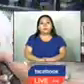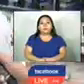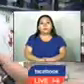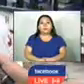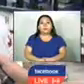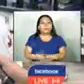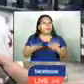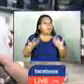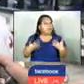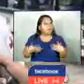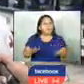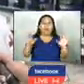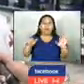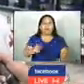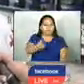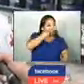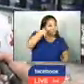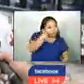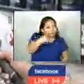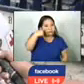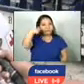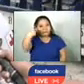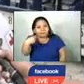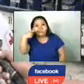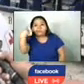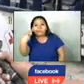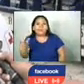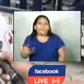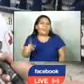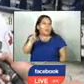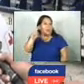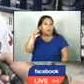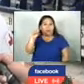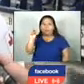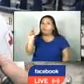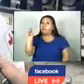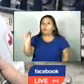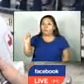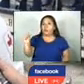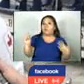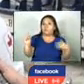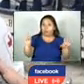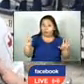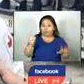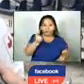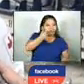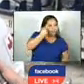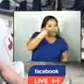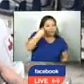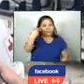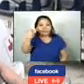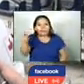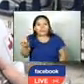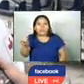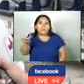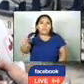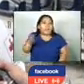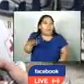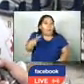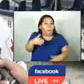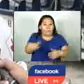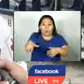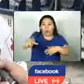Hemos recorrido alrededor de unos 10 kilómetros, quizás. Prácticamente hemos cruzado medio